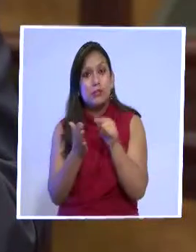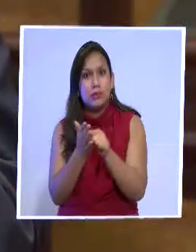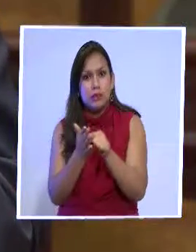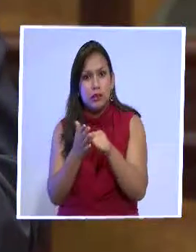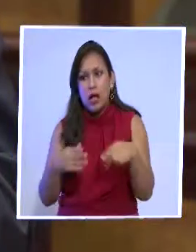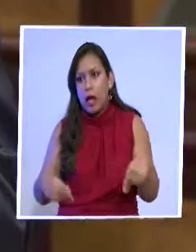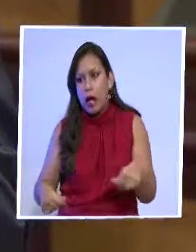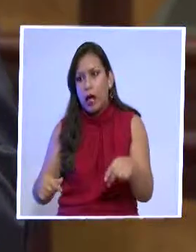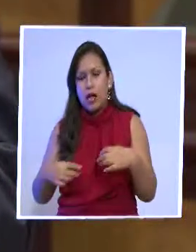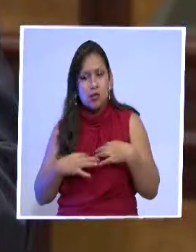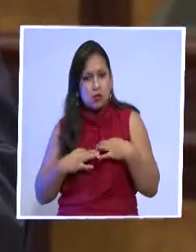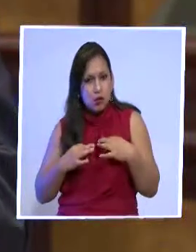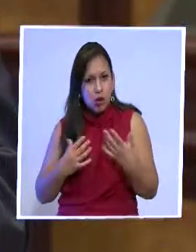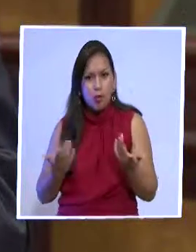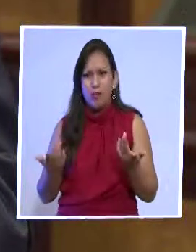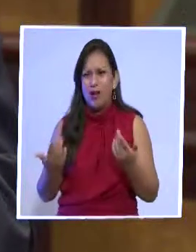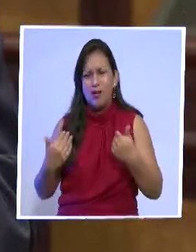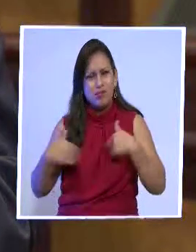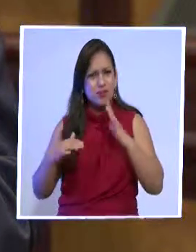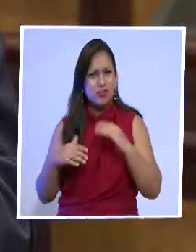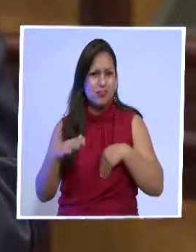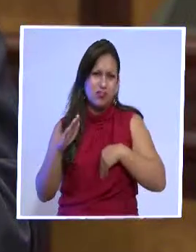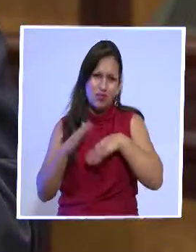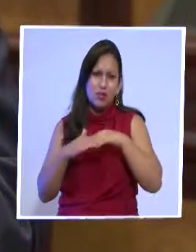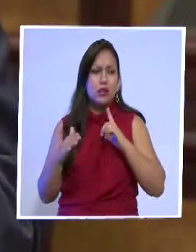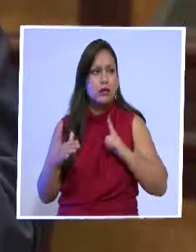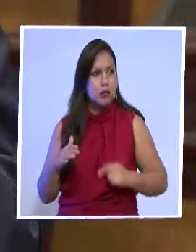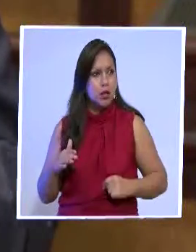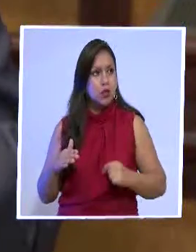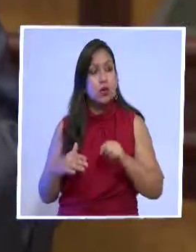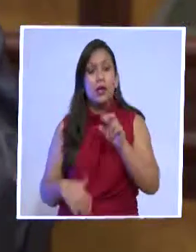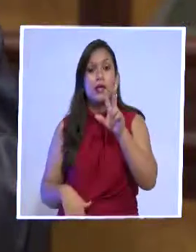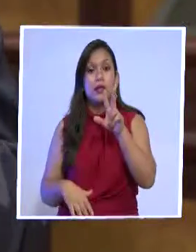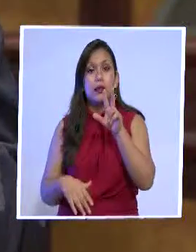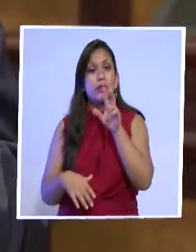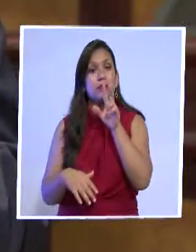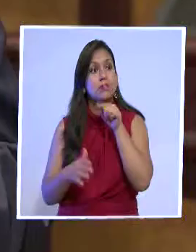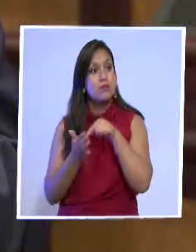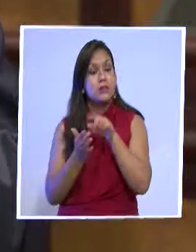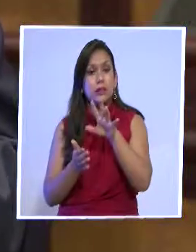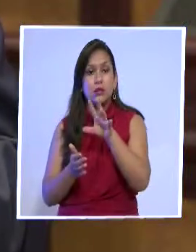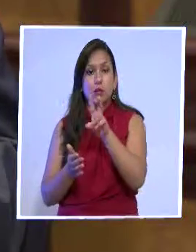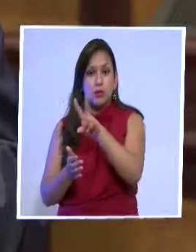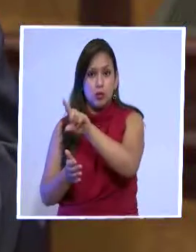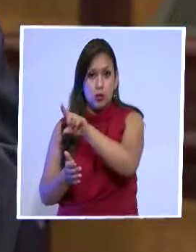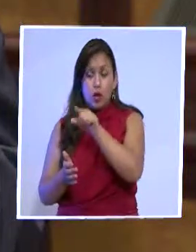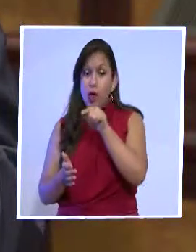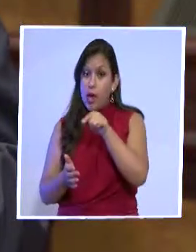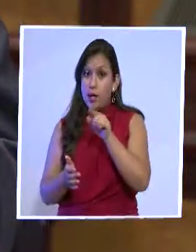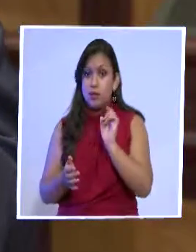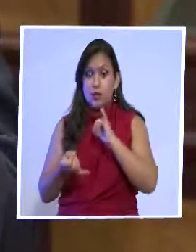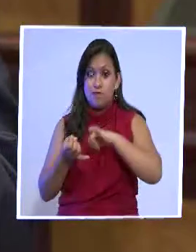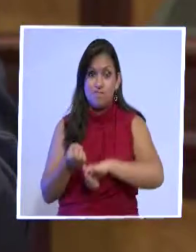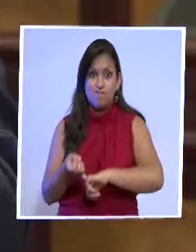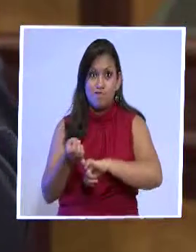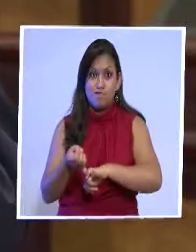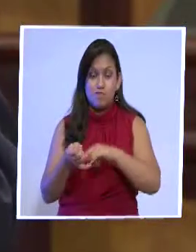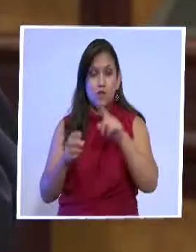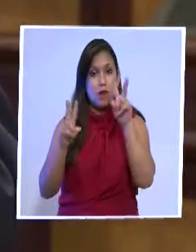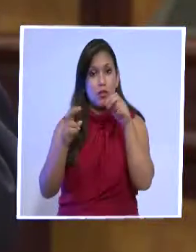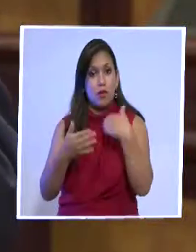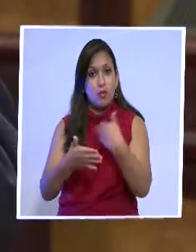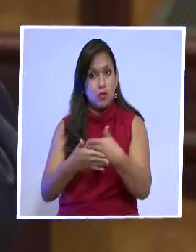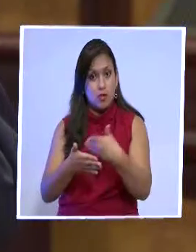de salud, que sí puede llegar al tope, que son 14.521. Entonces, todas las personas que están bajo relación de dependencia tienen que hacer un